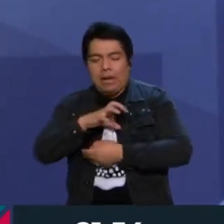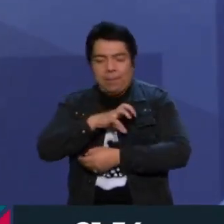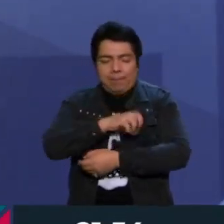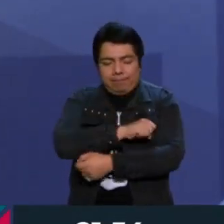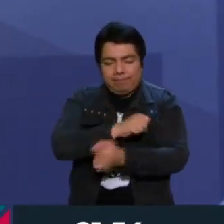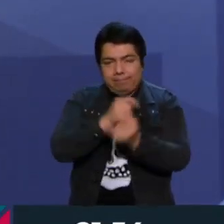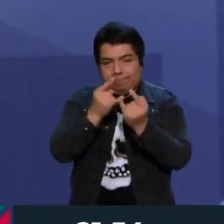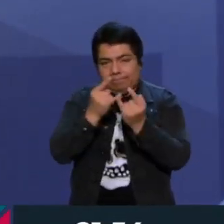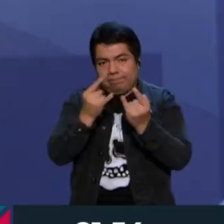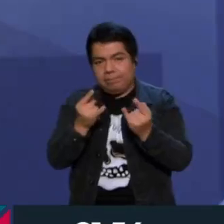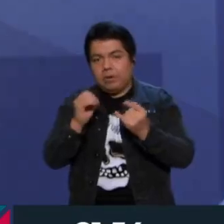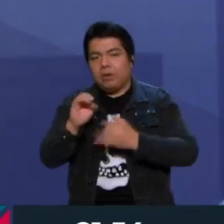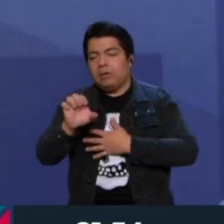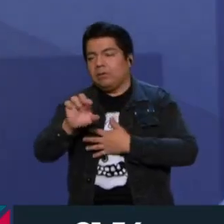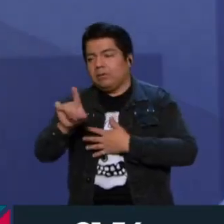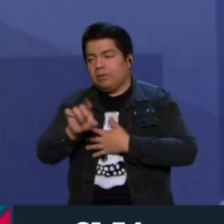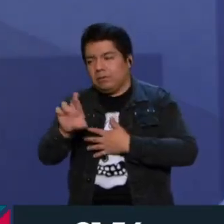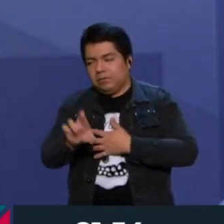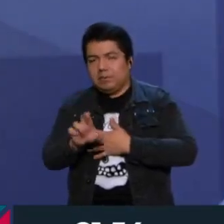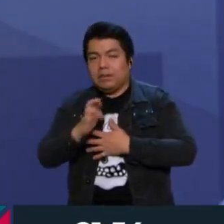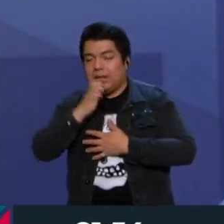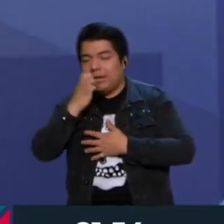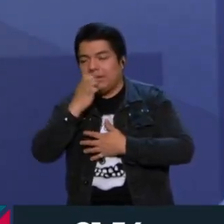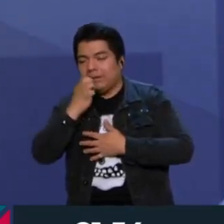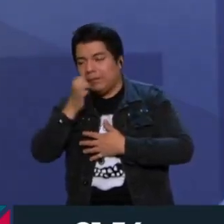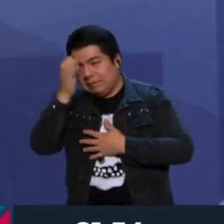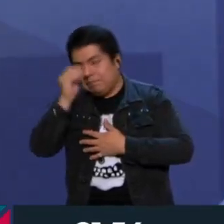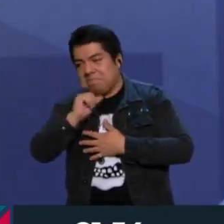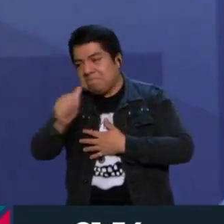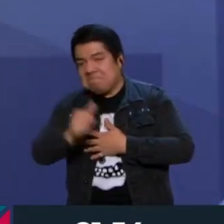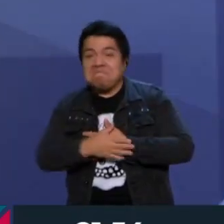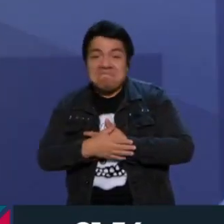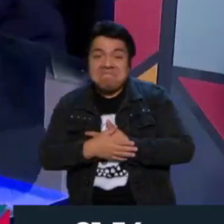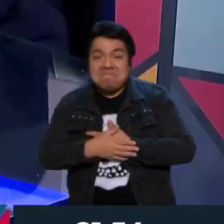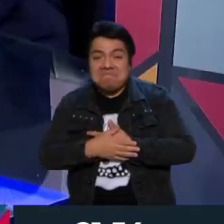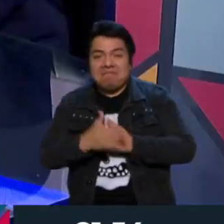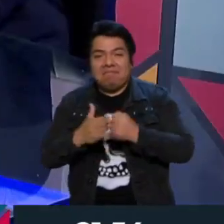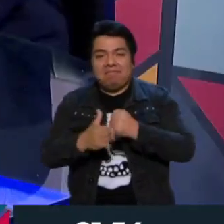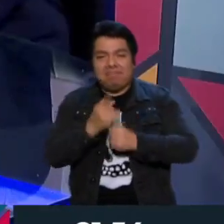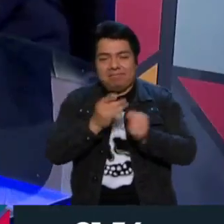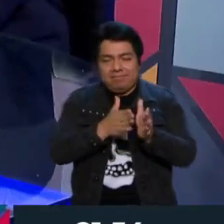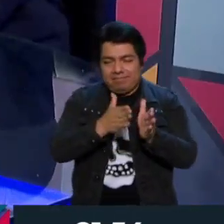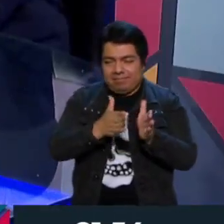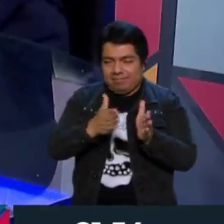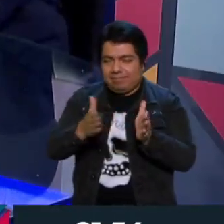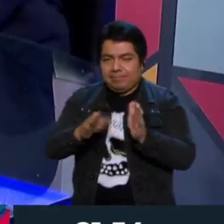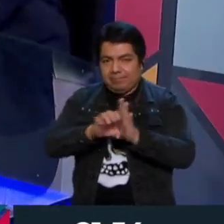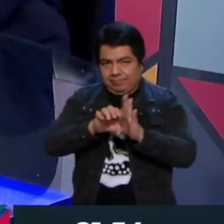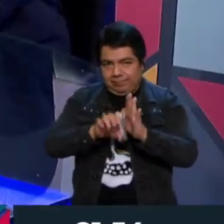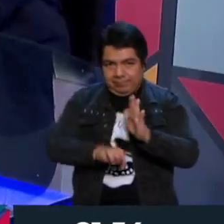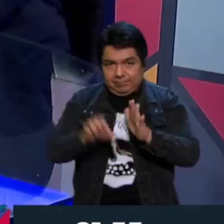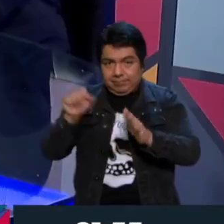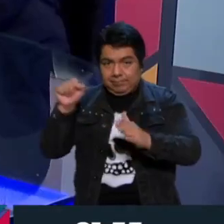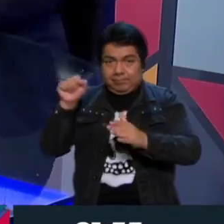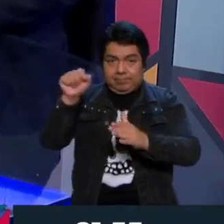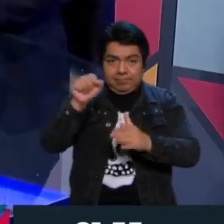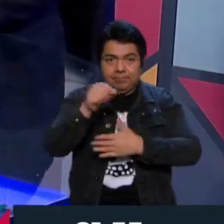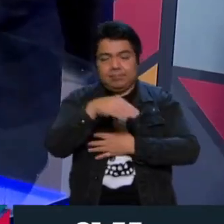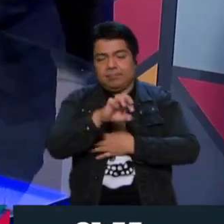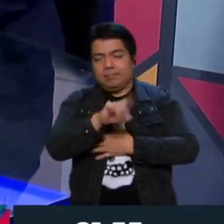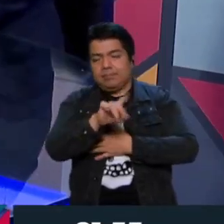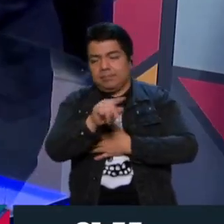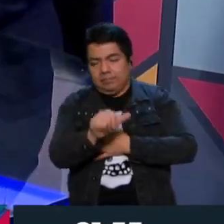o todo lo que Ezra nunca aprendió en la escuela. Porque estos episodios están dedicados, por ejemplo, al sindicato de muralistas,